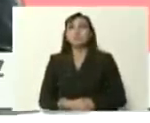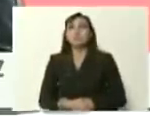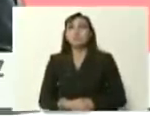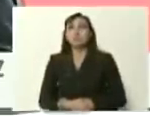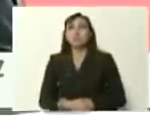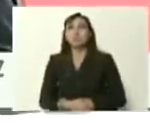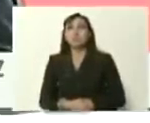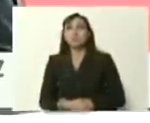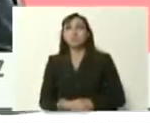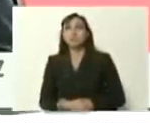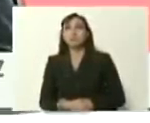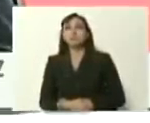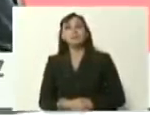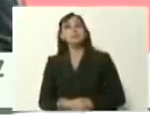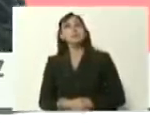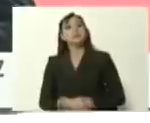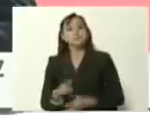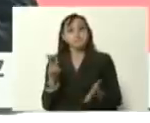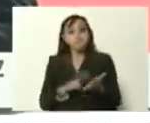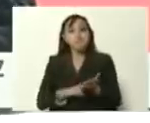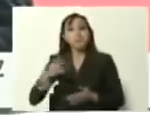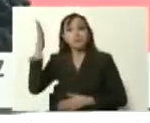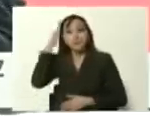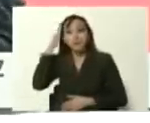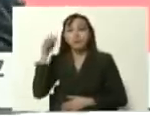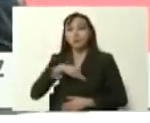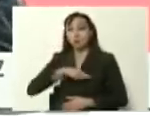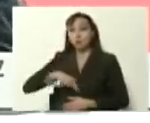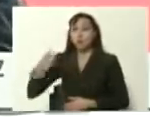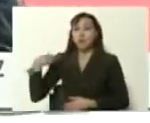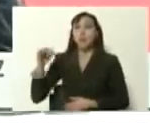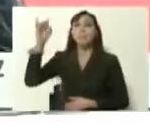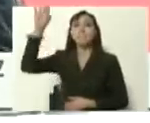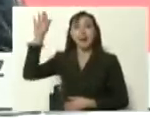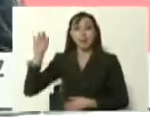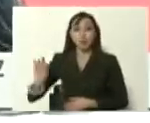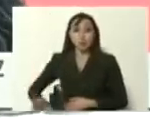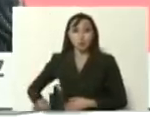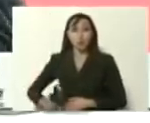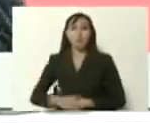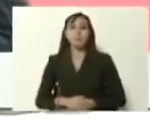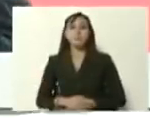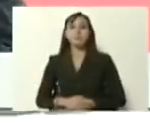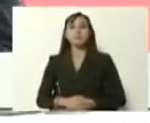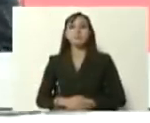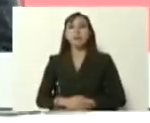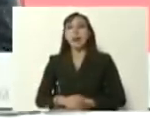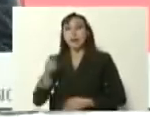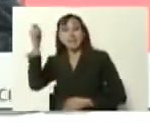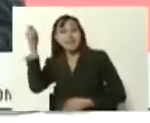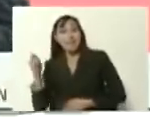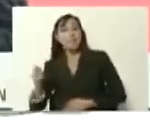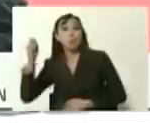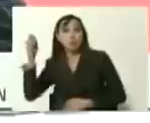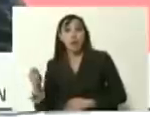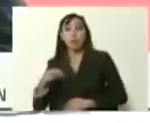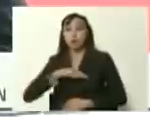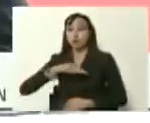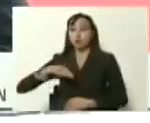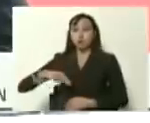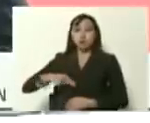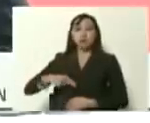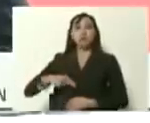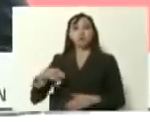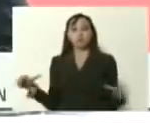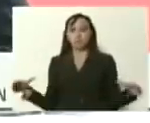Pero realmente, sabiendo que tenemos pastores que son diputados, nosotros vamos a conformar